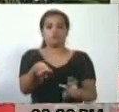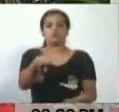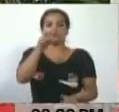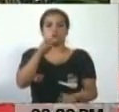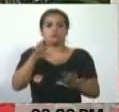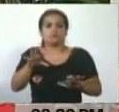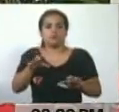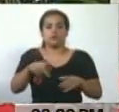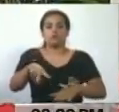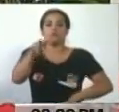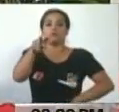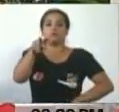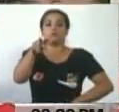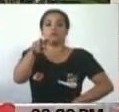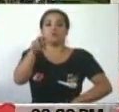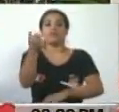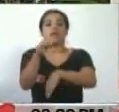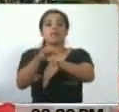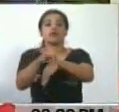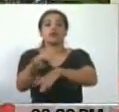hasta que Nicolás se vaya.